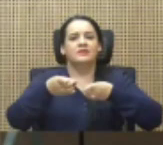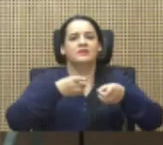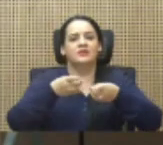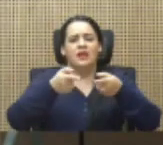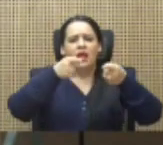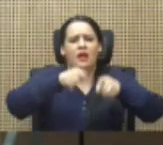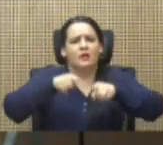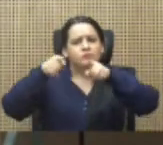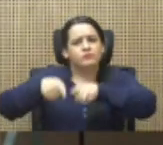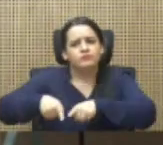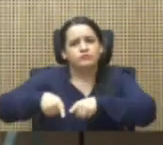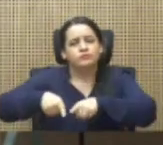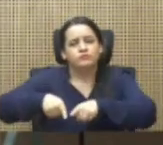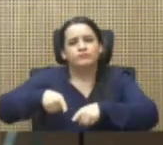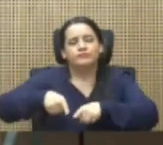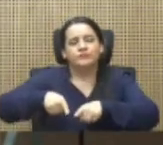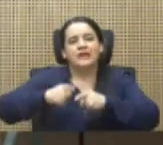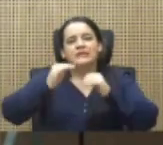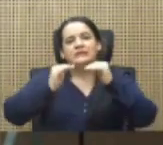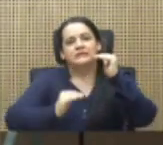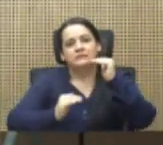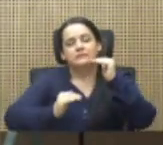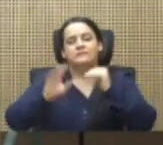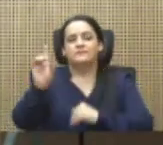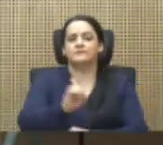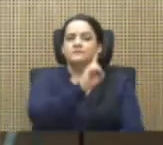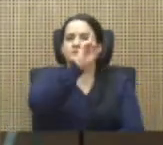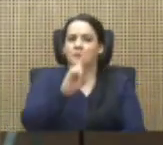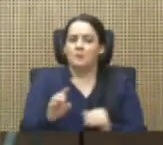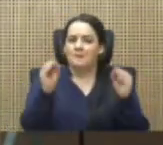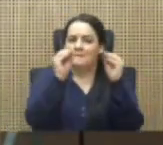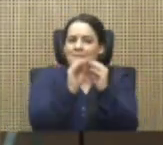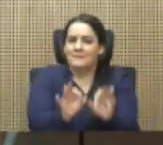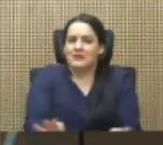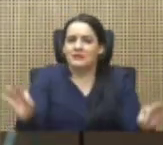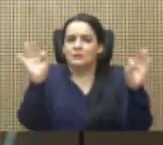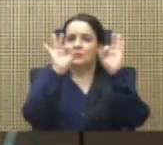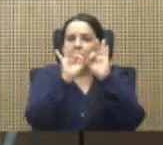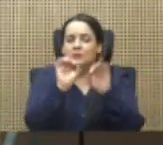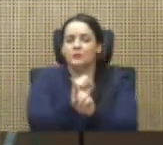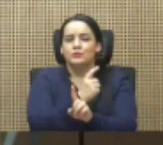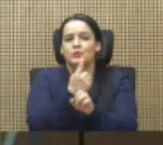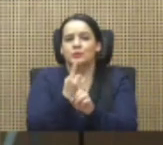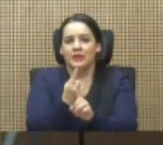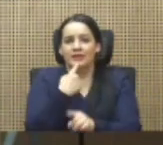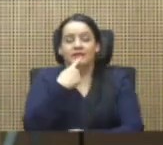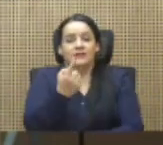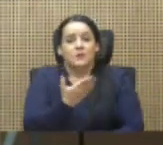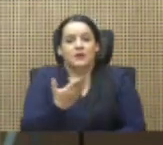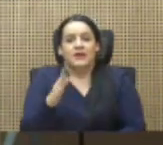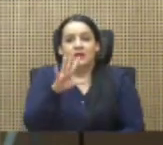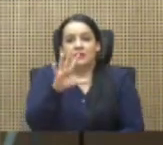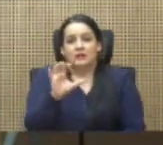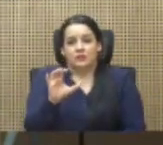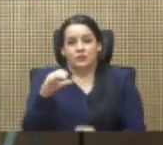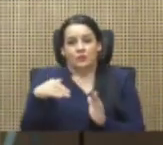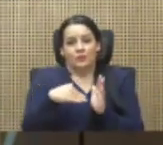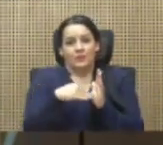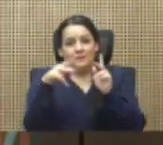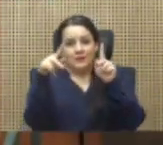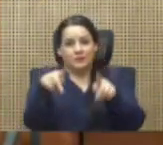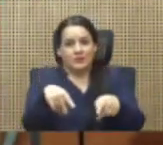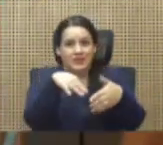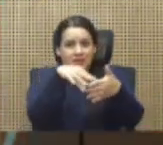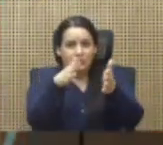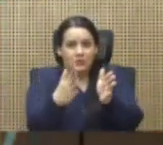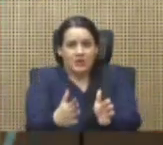y discriminación más importante en nuestra sociedad. Señaló concretamente que 500.000 personas, estudiantes,